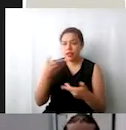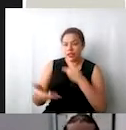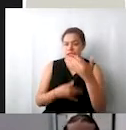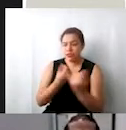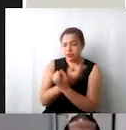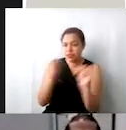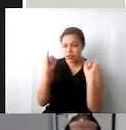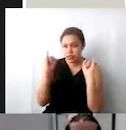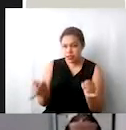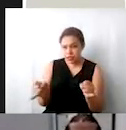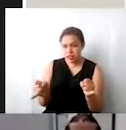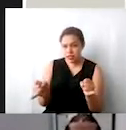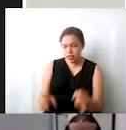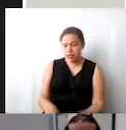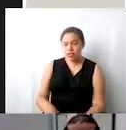independiente,